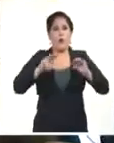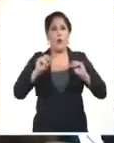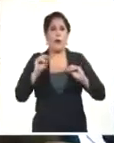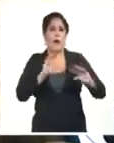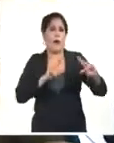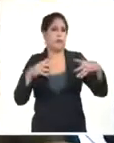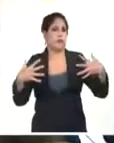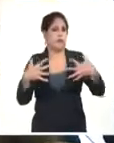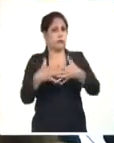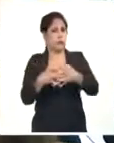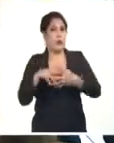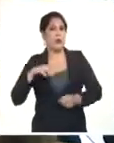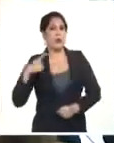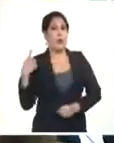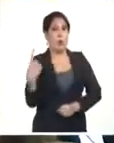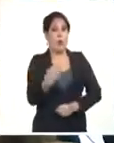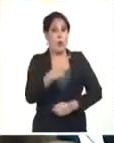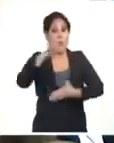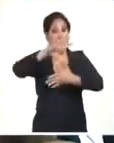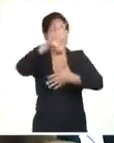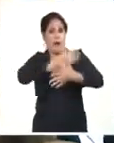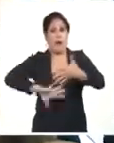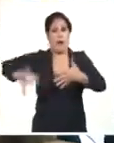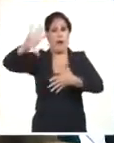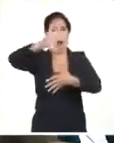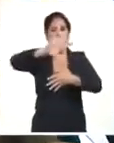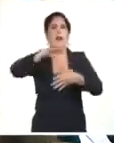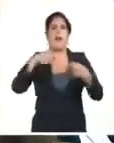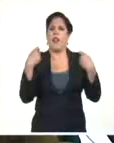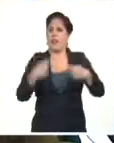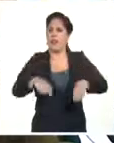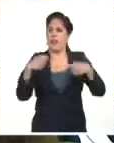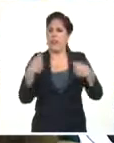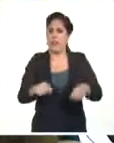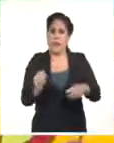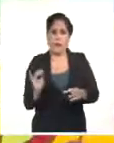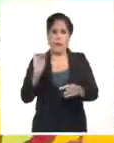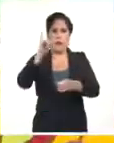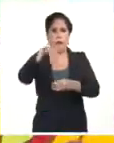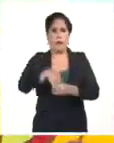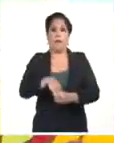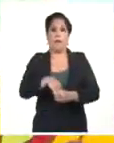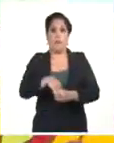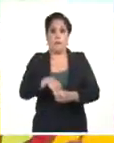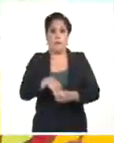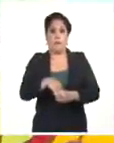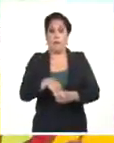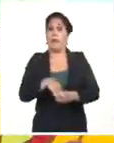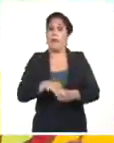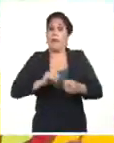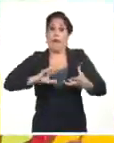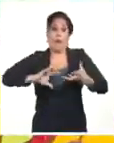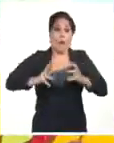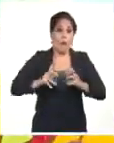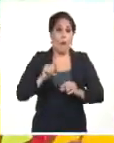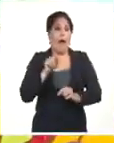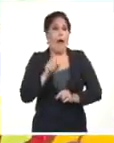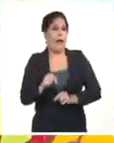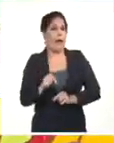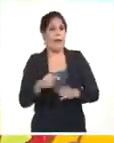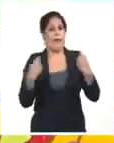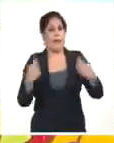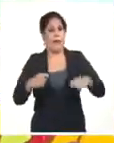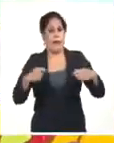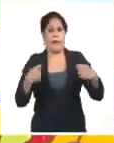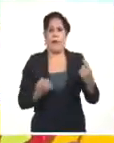convivencia entre todos los países de América con propuestas integradoras. En ese espíritu no debe